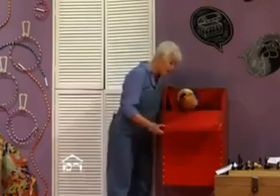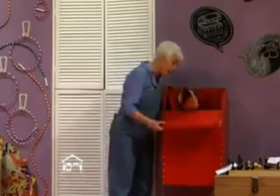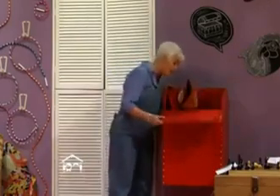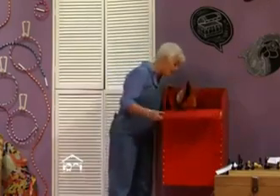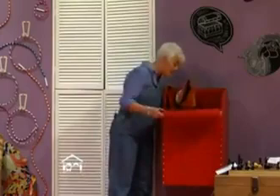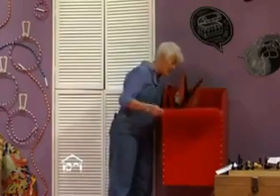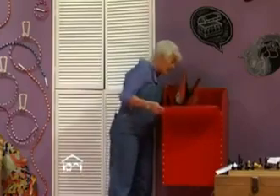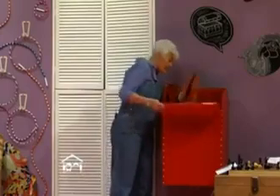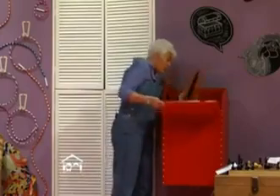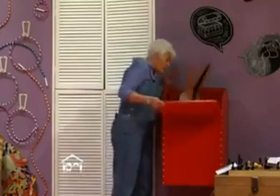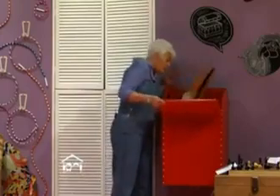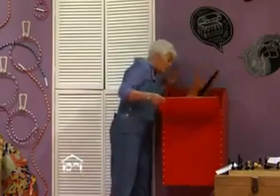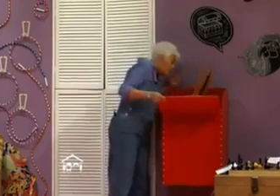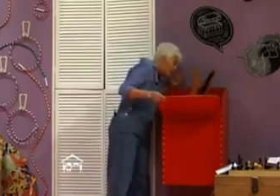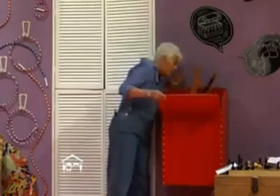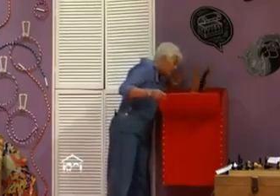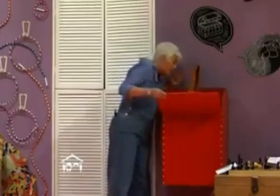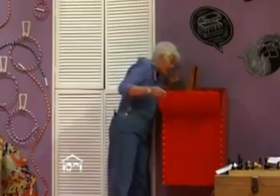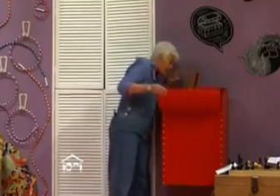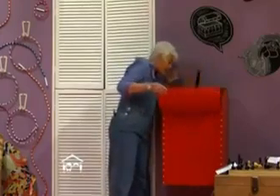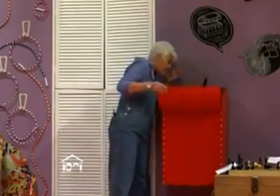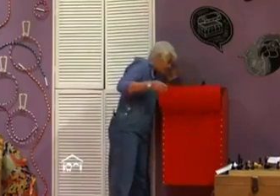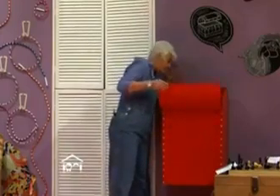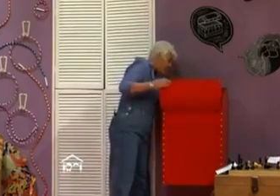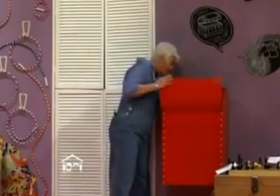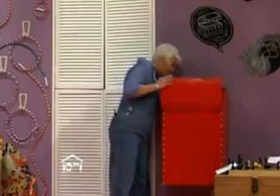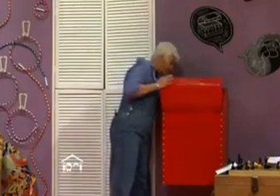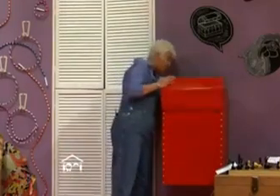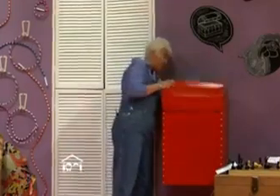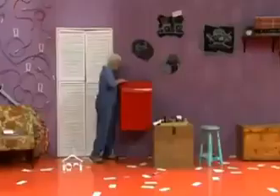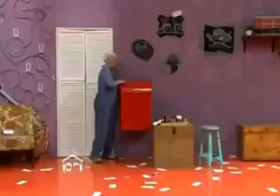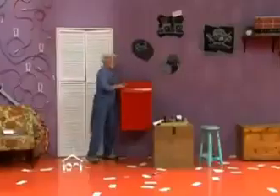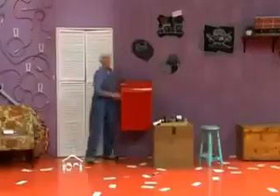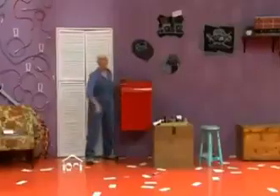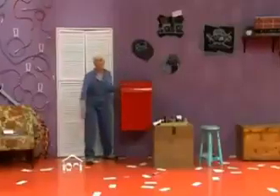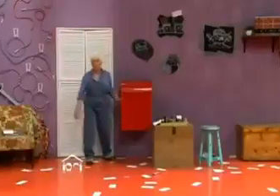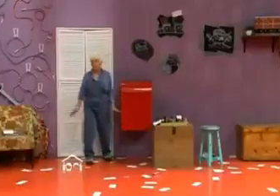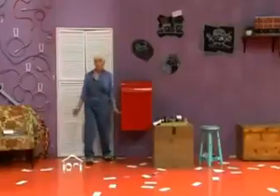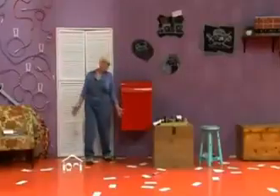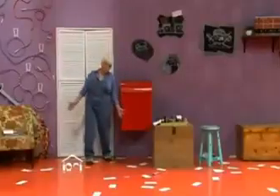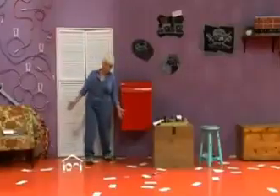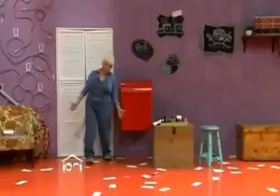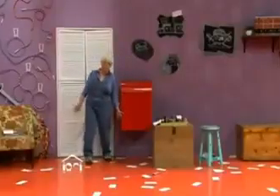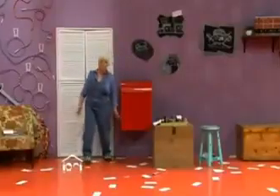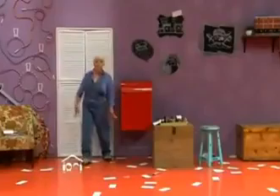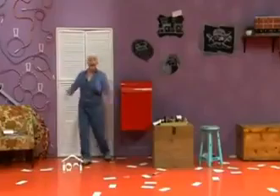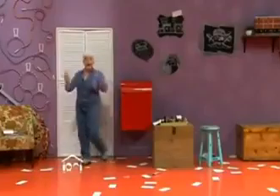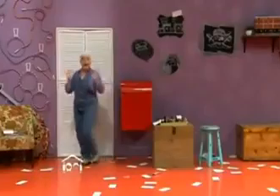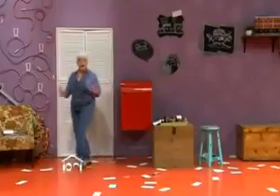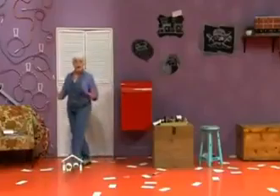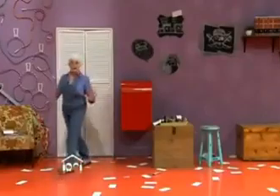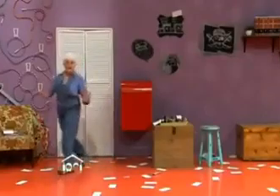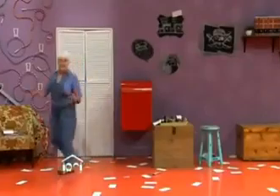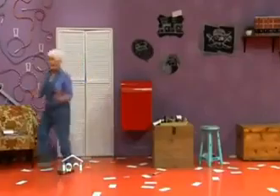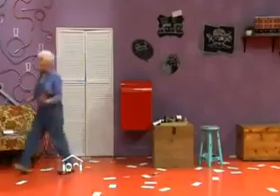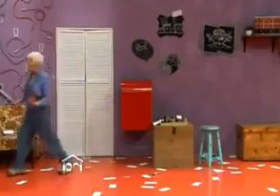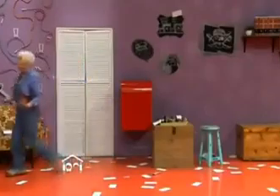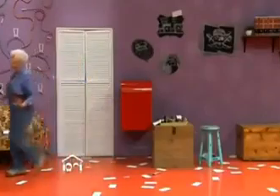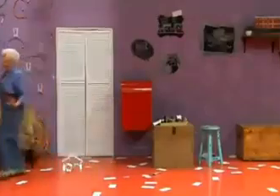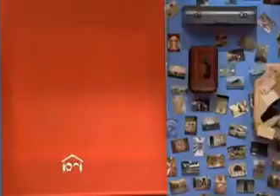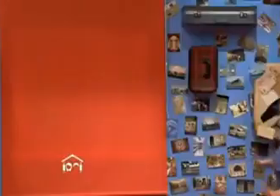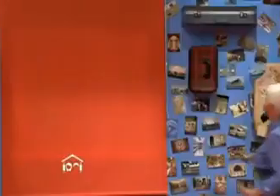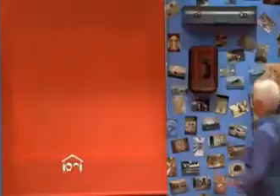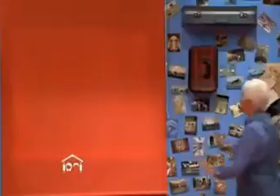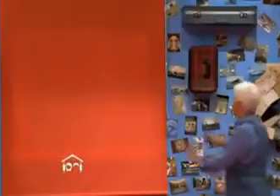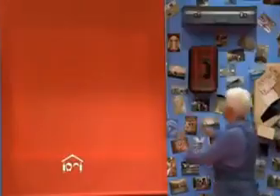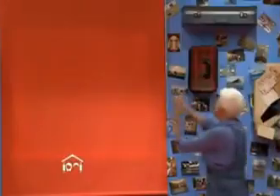con permiso. Adiós. No me corras, es un yo cuento, quiero ver es el muy cuento. Importante. Ya me nunca están correteando, lo siento. Ay, perdonen ustedes. Ahora sí,